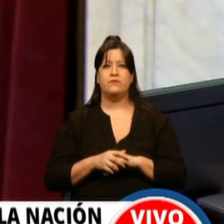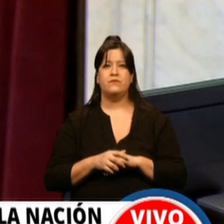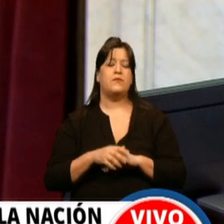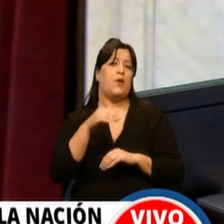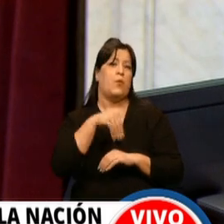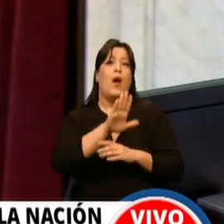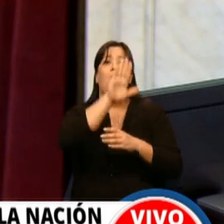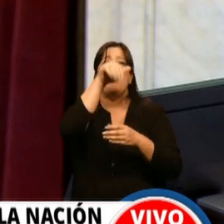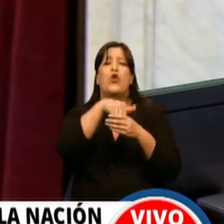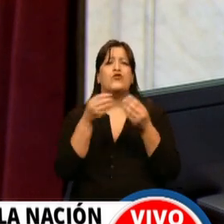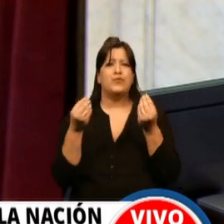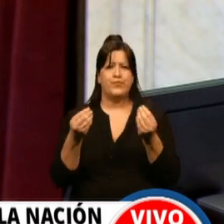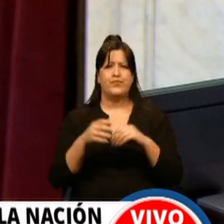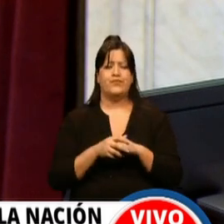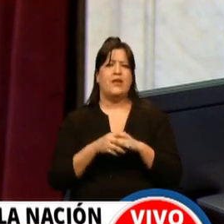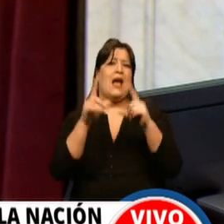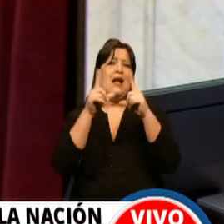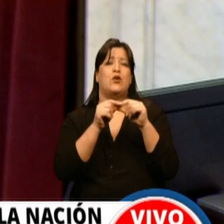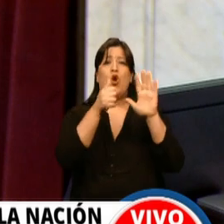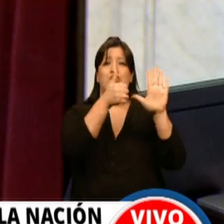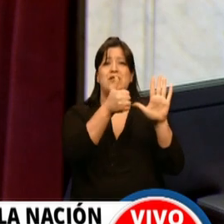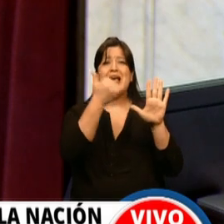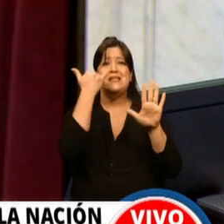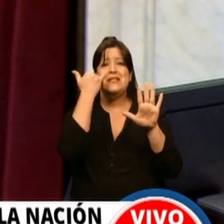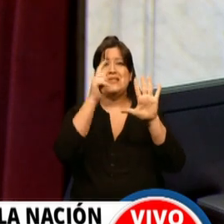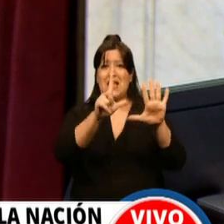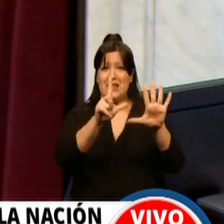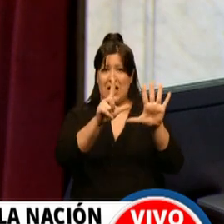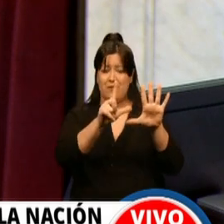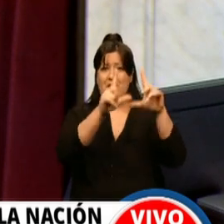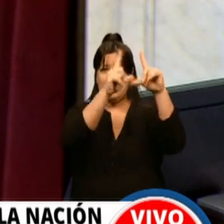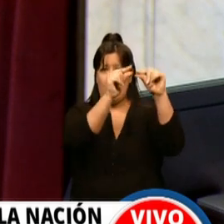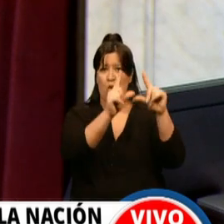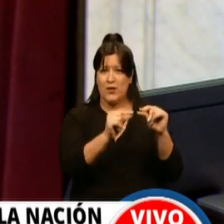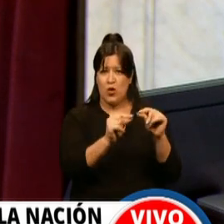se va a votar el artículo 6 y 7